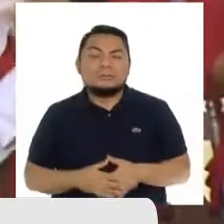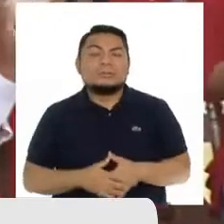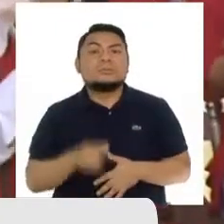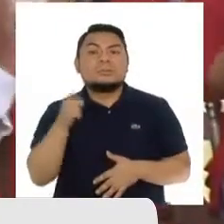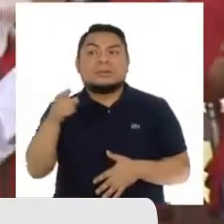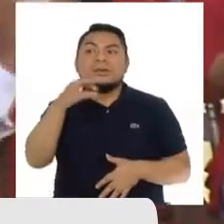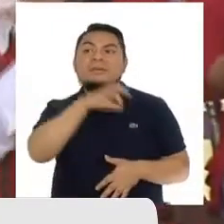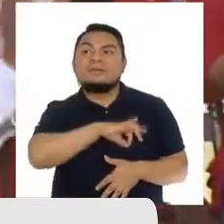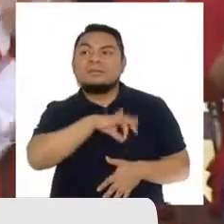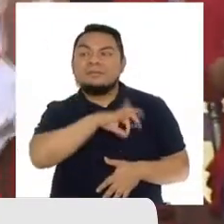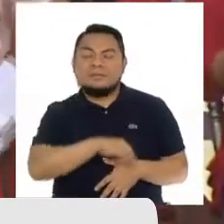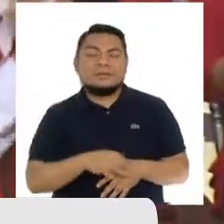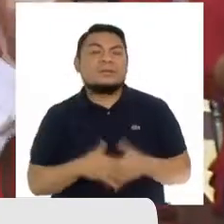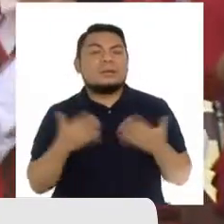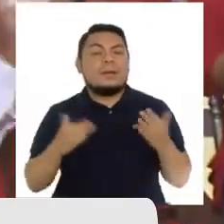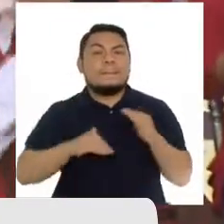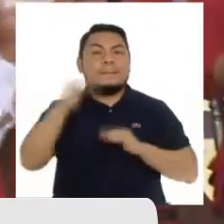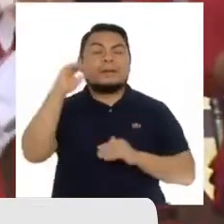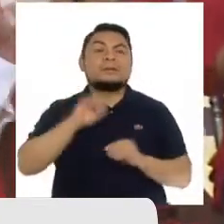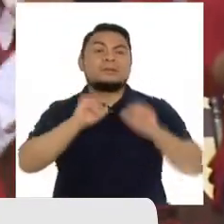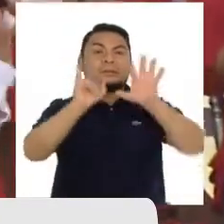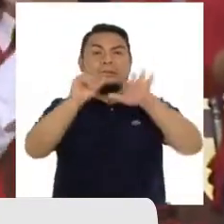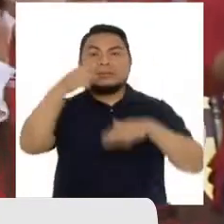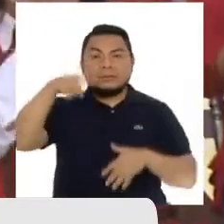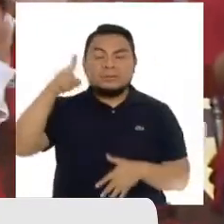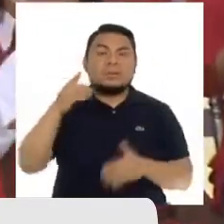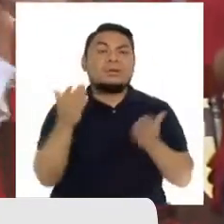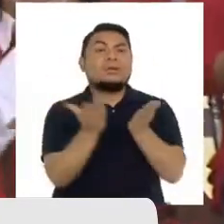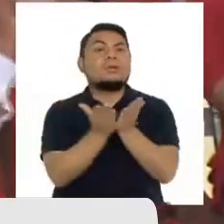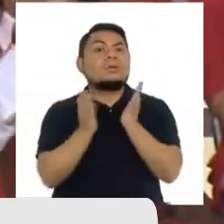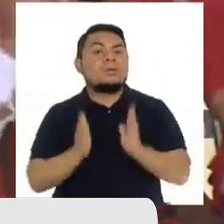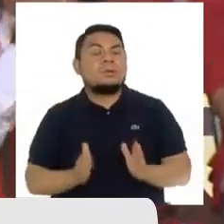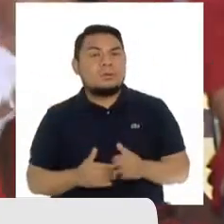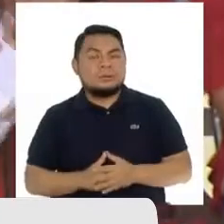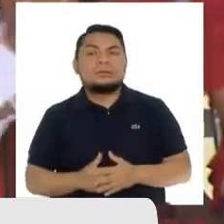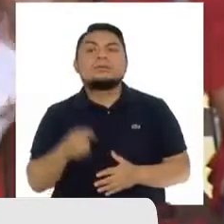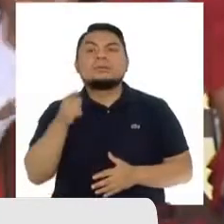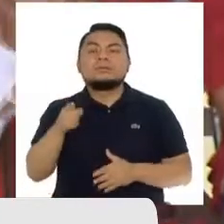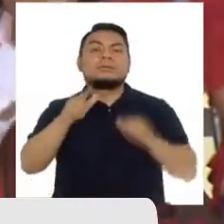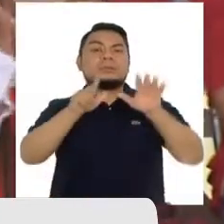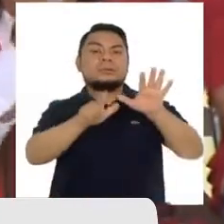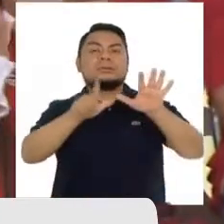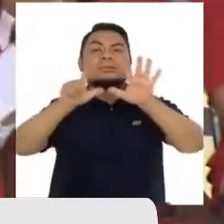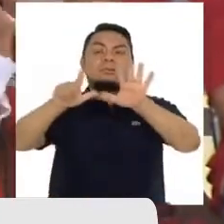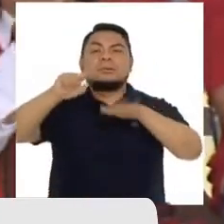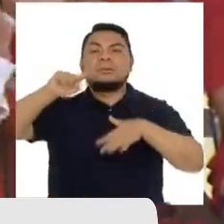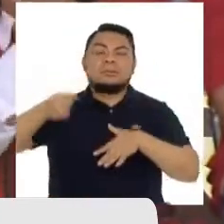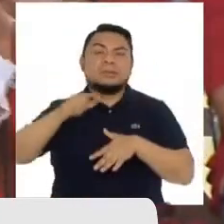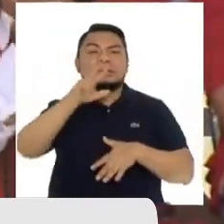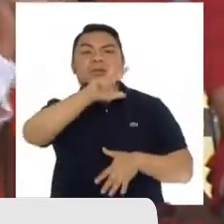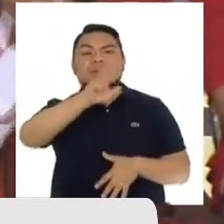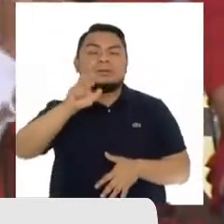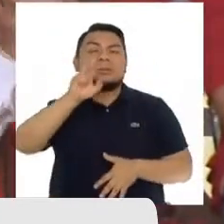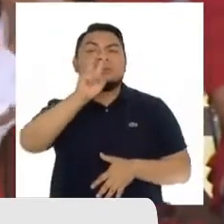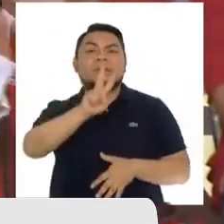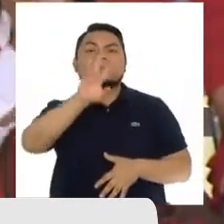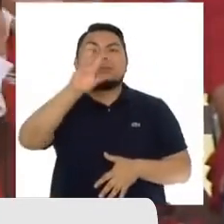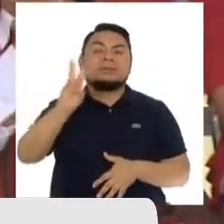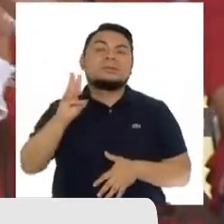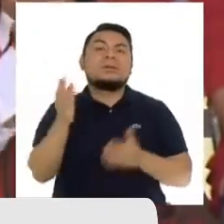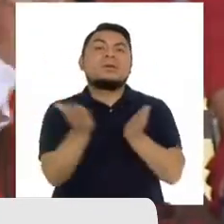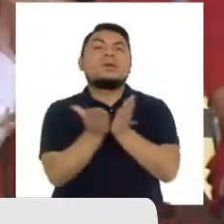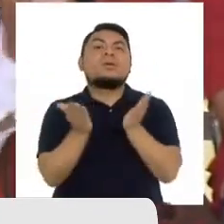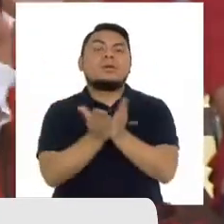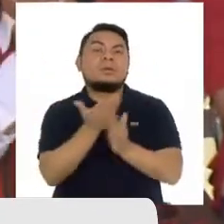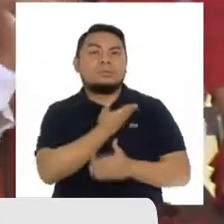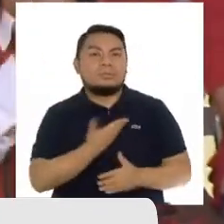beneficiarán a más de 6 millones de escolares de 77.300 26 colegios